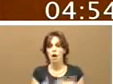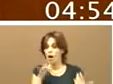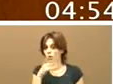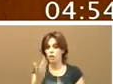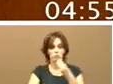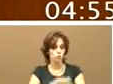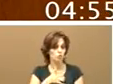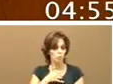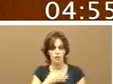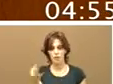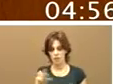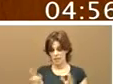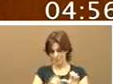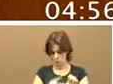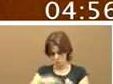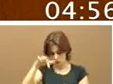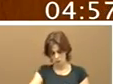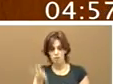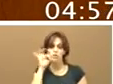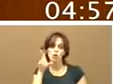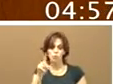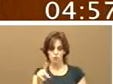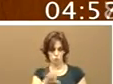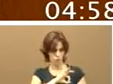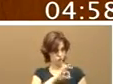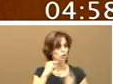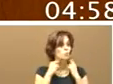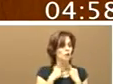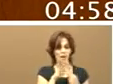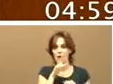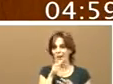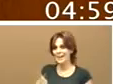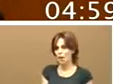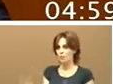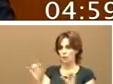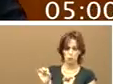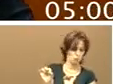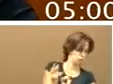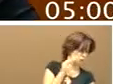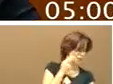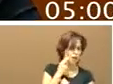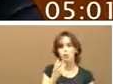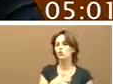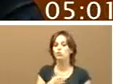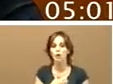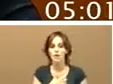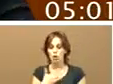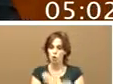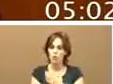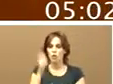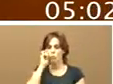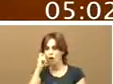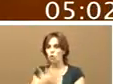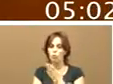en la Extremadura del siglo XXI señor diputado es tenerle miedo a la libertad y el gobierno del señor Monago el gobierno de